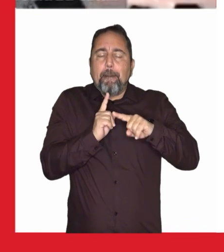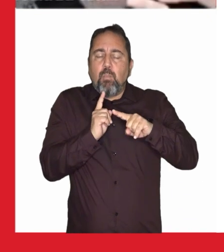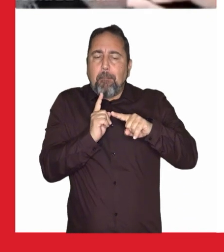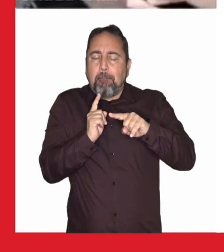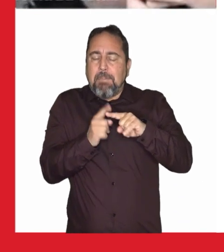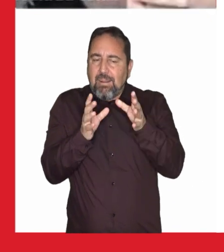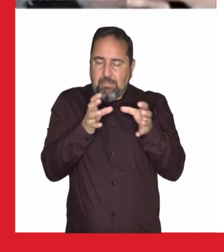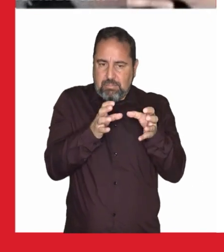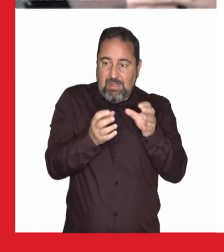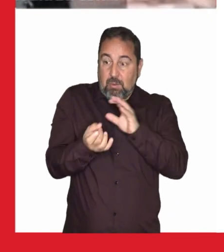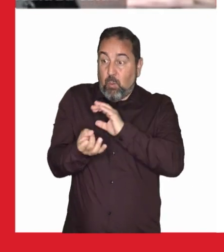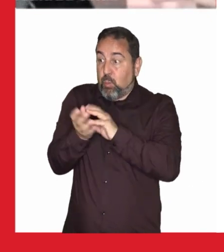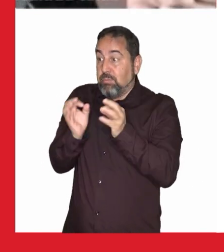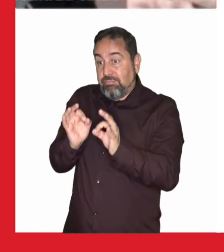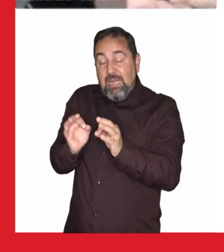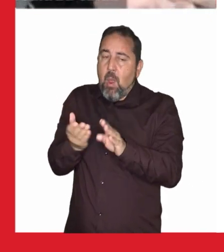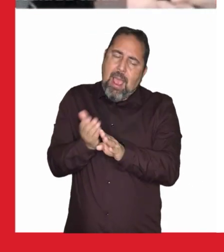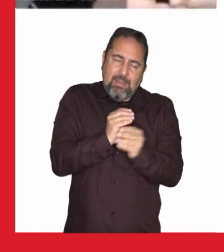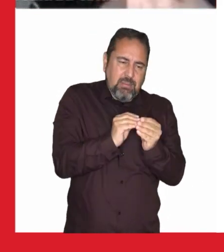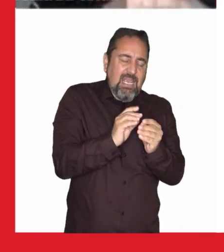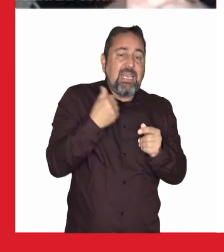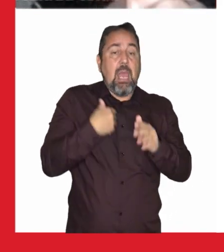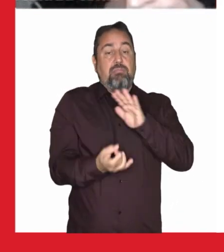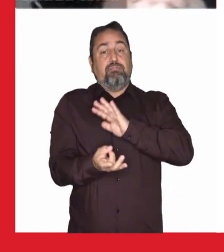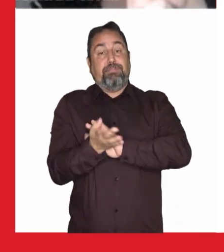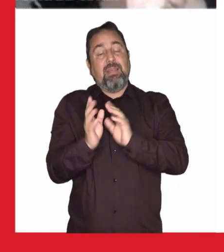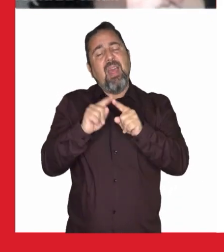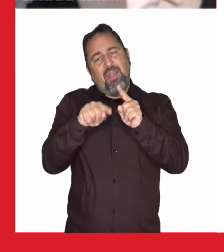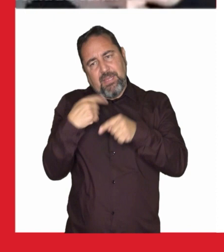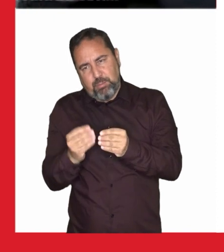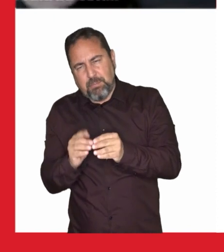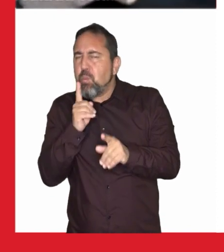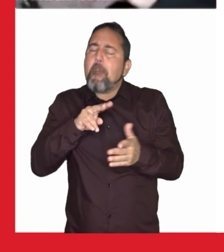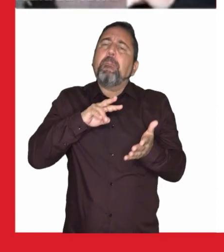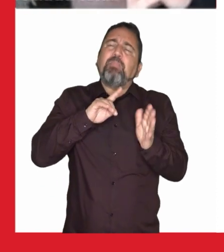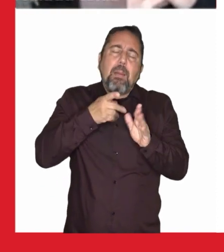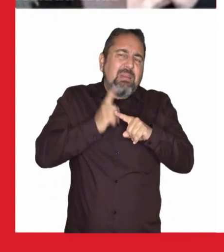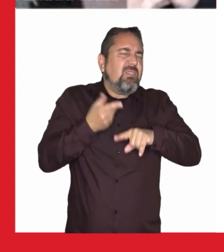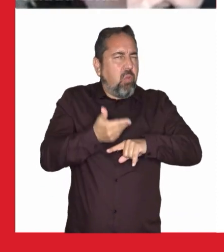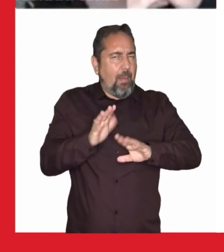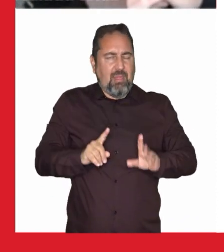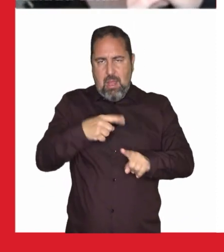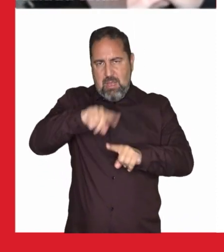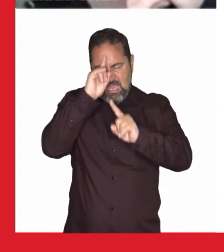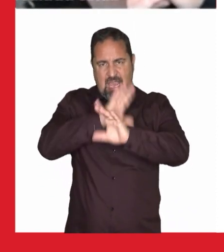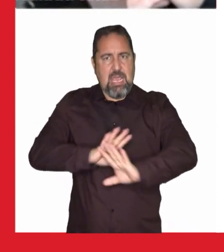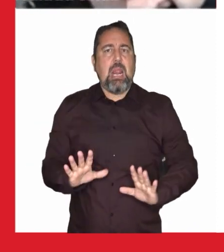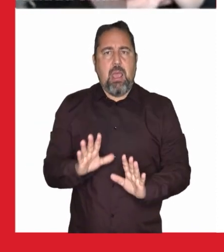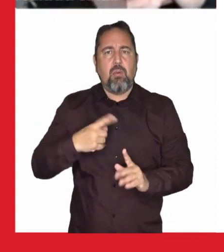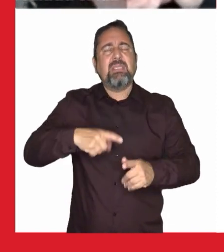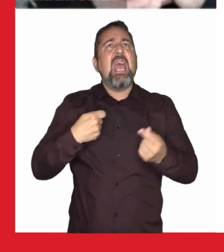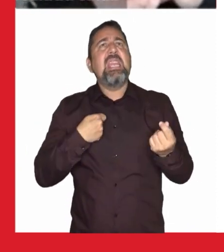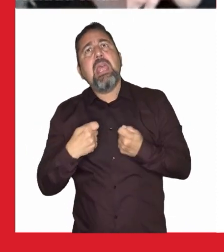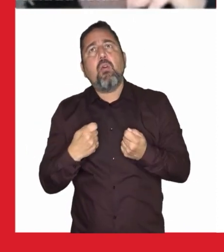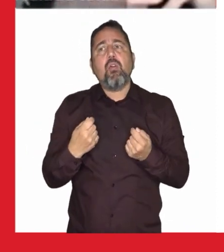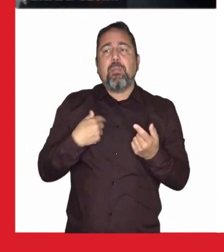la idea es que hay una parte que se hace antes de constituir y hay otra parte que se hace después de constituir. Pero hay una parte fundamental que tenéis que